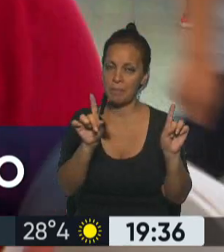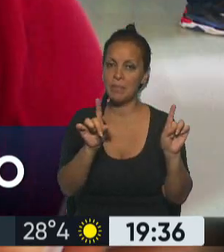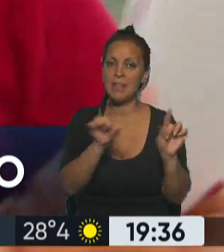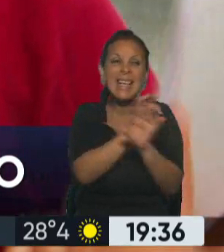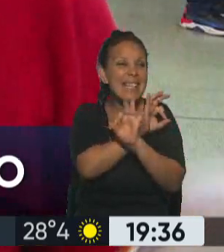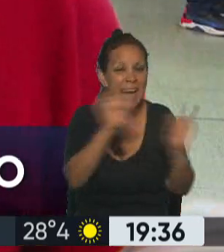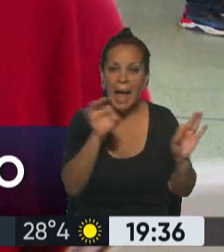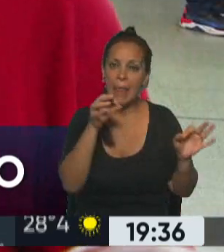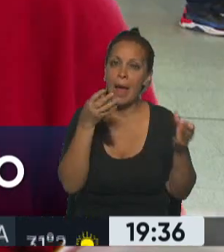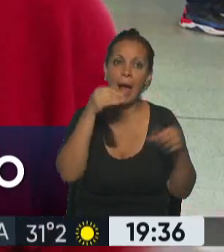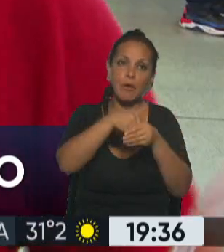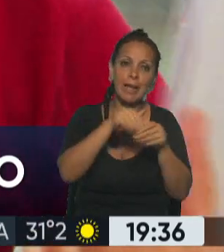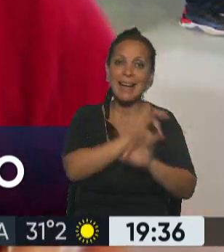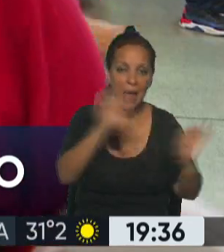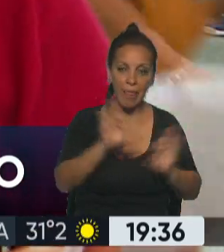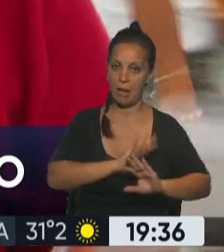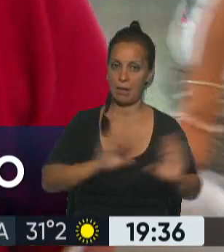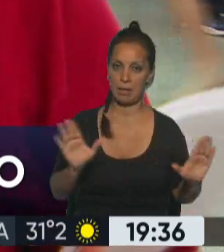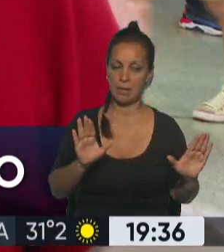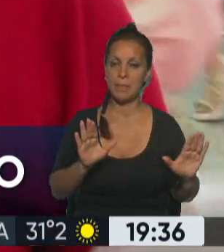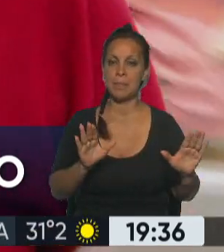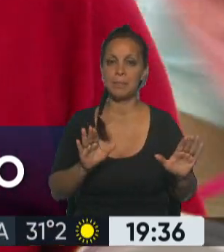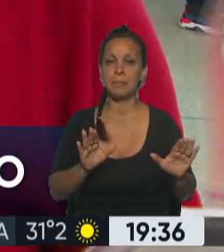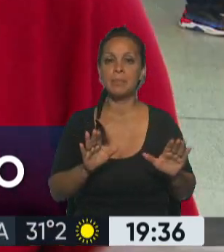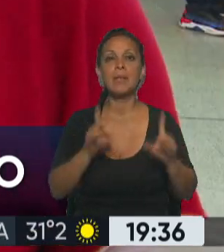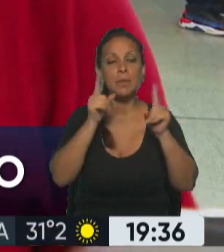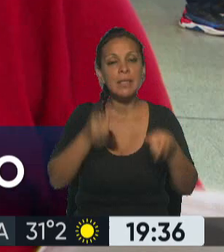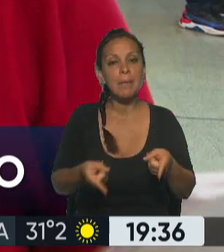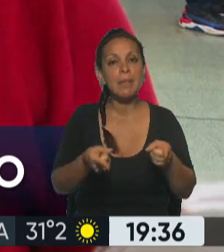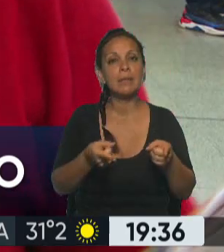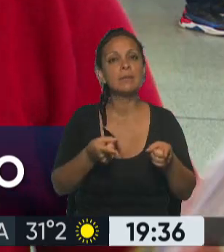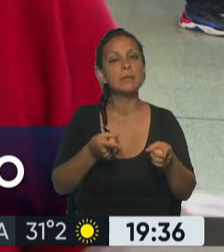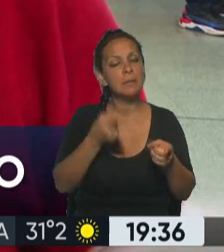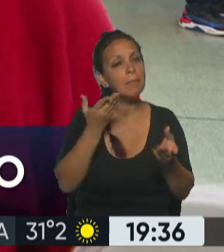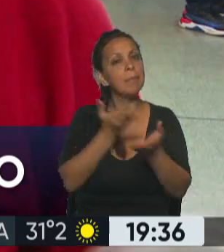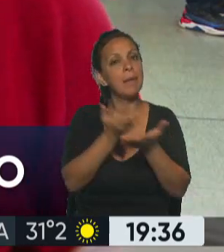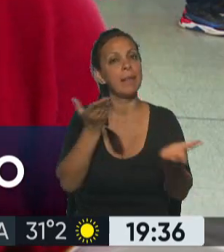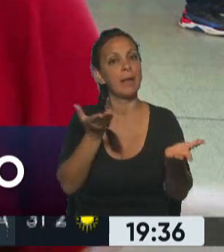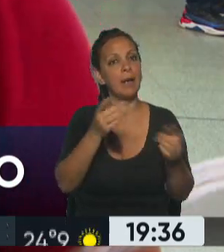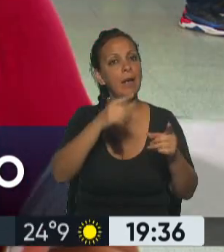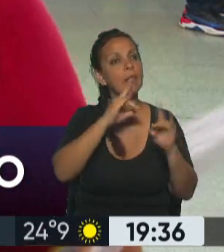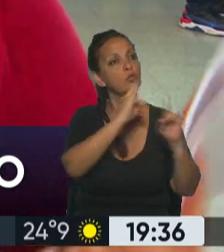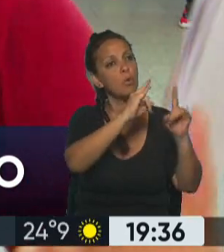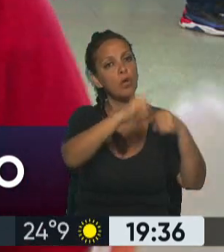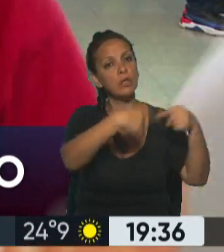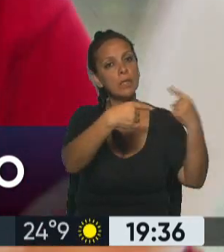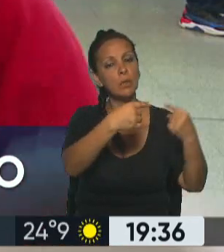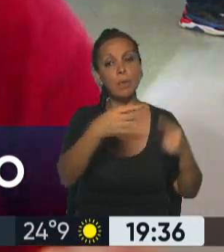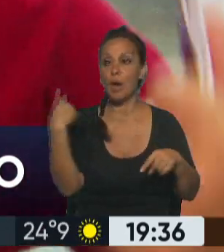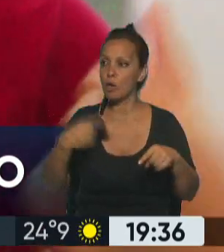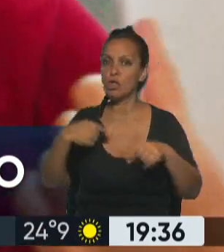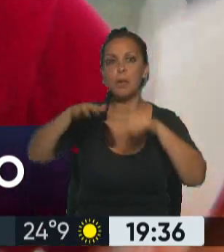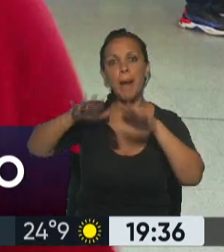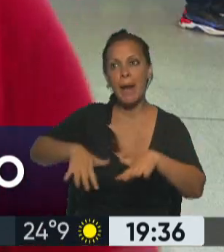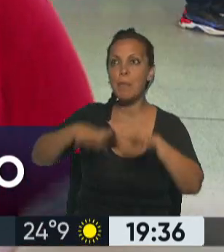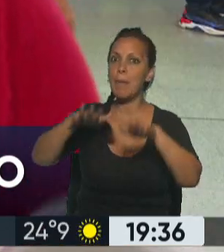ómnibus o topadora tenemos que votar, sino que además está el tema de que los dirigentes también sigan la pelea, porque viste cómo es acá, nosotros peleamos, parás un